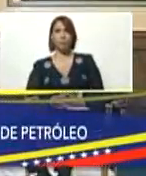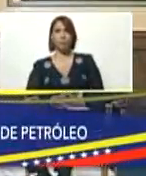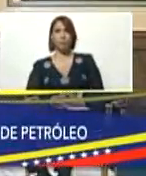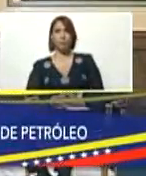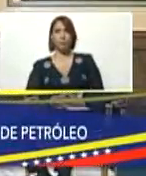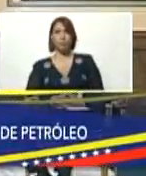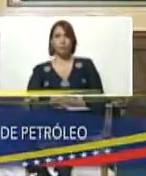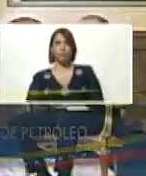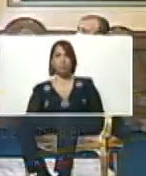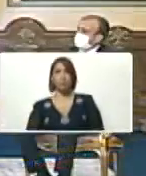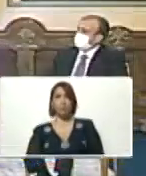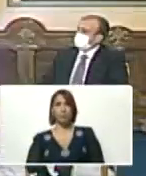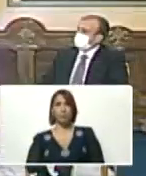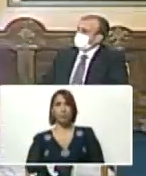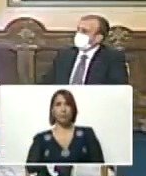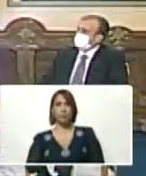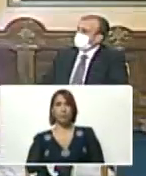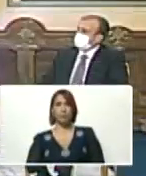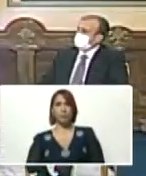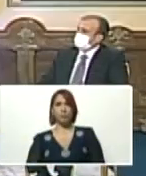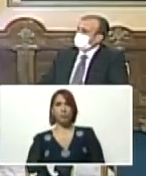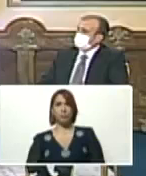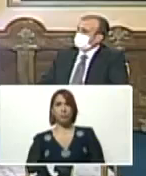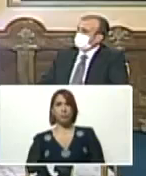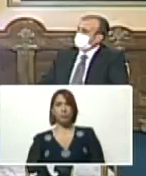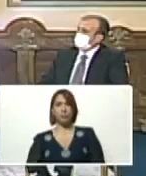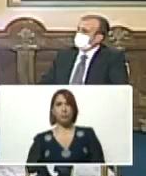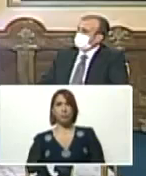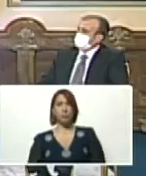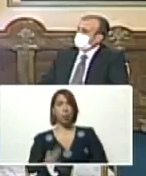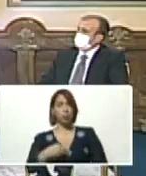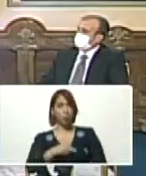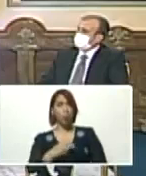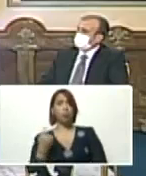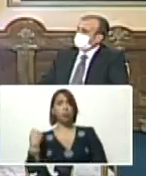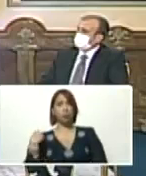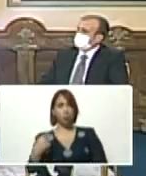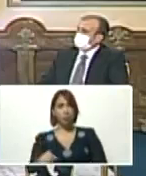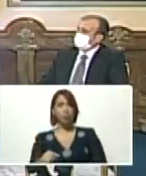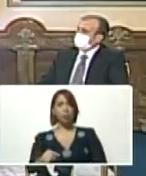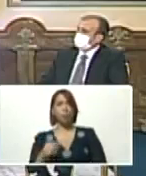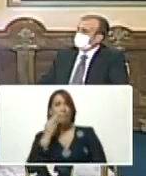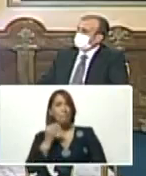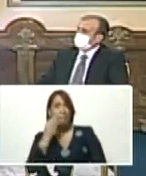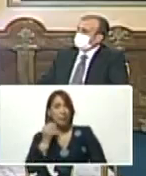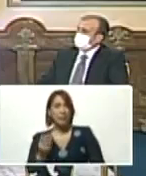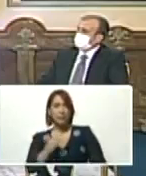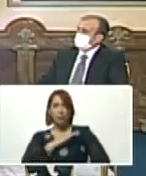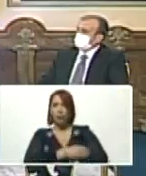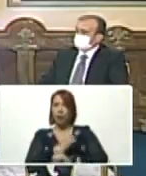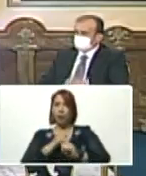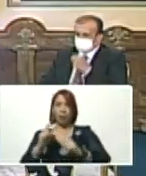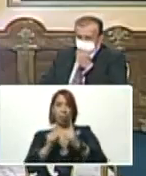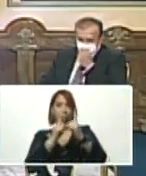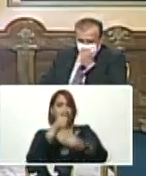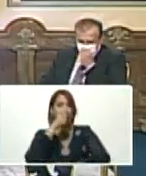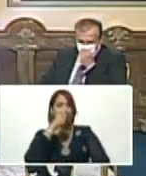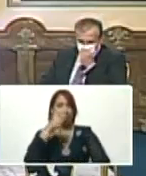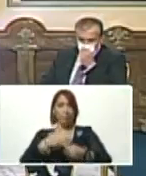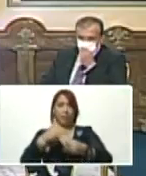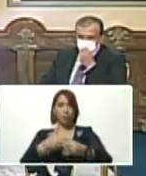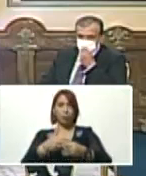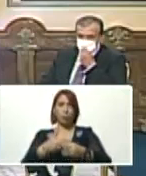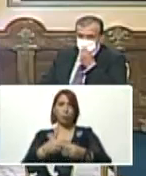Tuvimos un golpe duro, una caída dura. La persecución al petróleo,